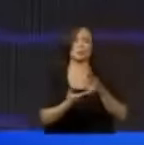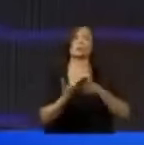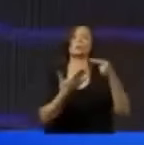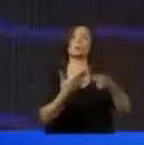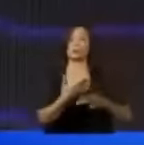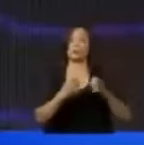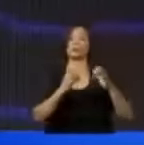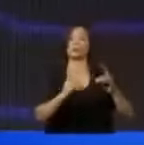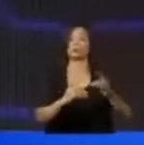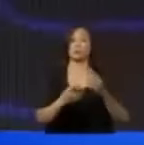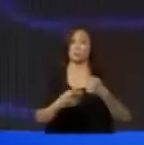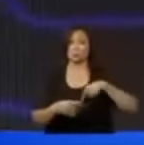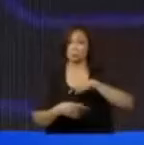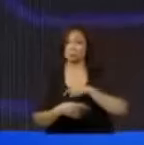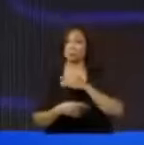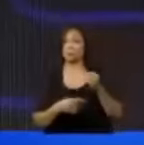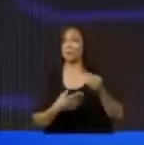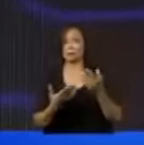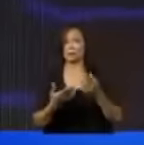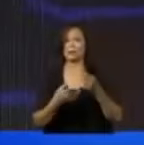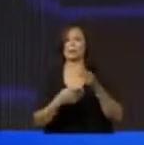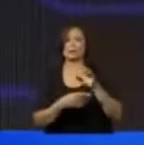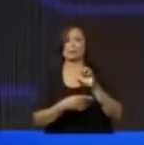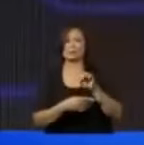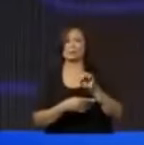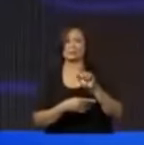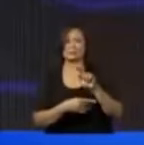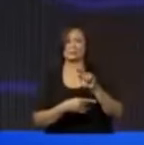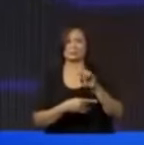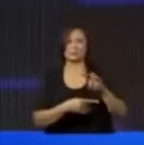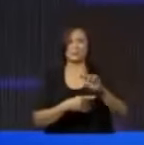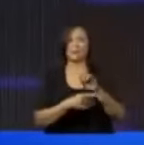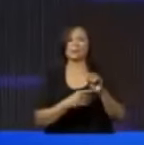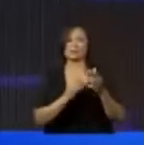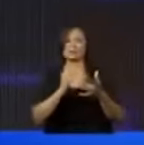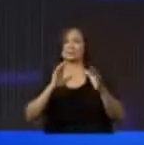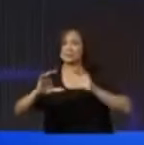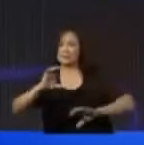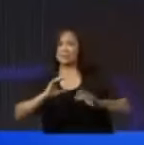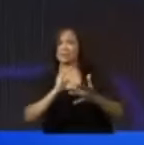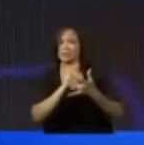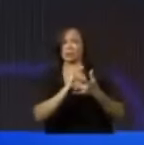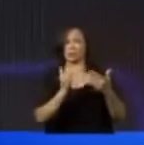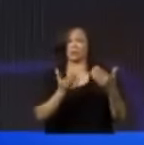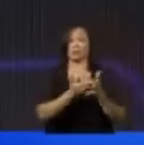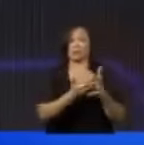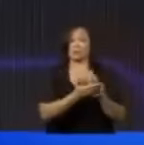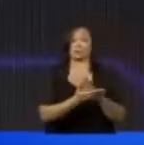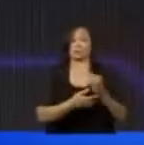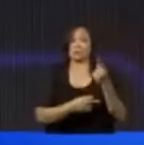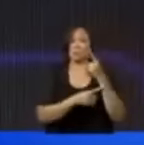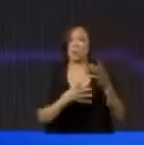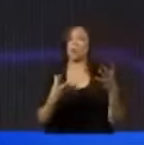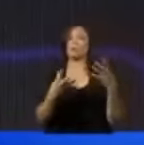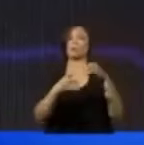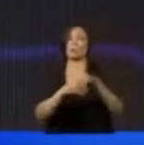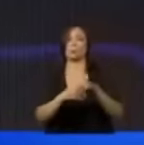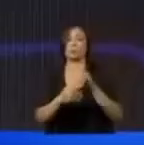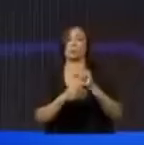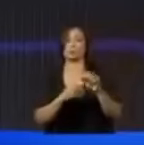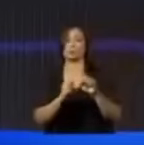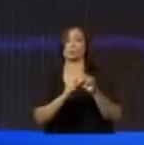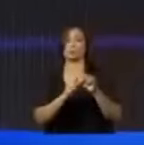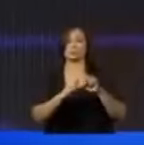plan educativo. Nosotros lo tenemos, se llama STEAM, Ciencia, Tecnología e Innovación, combinado con